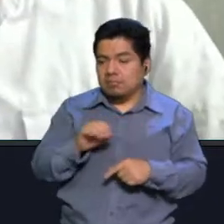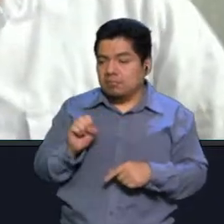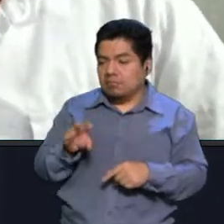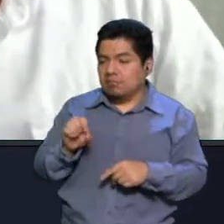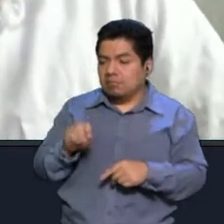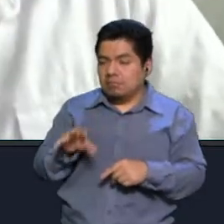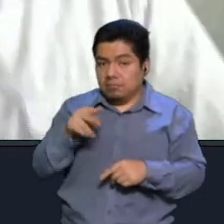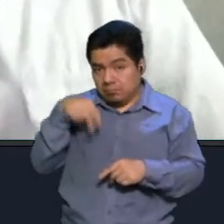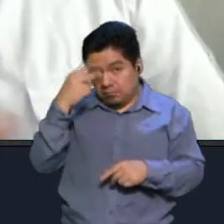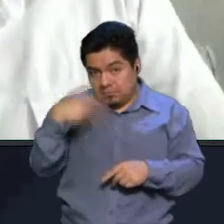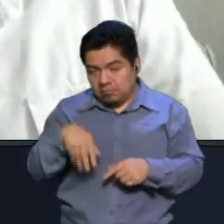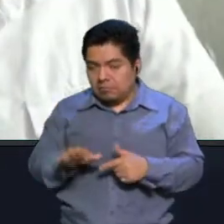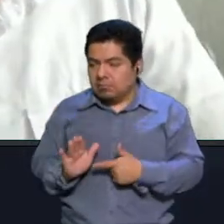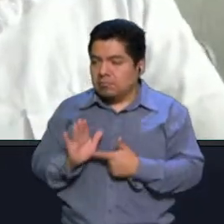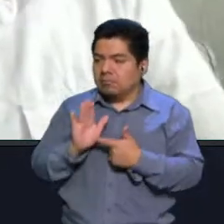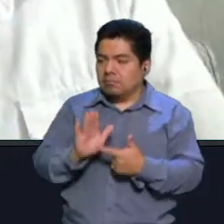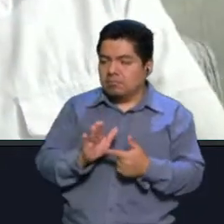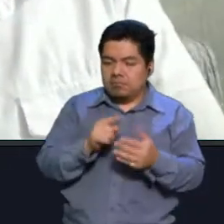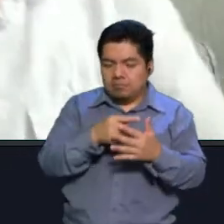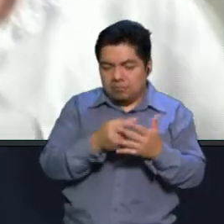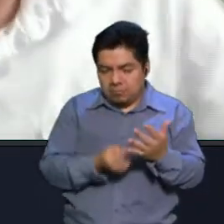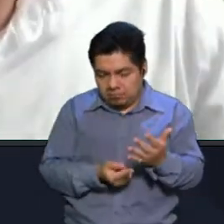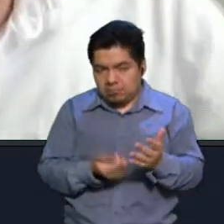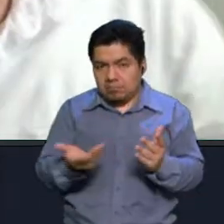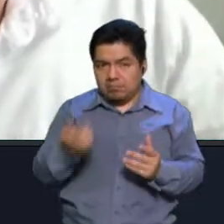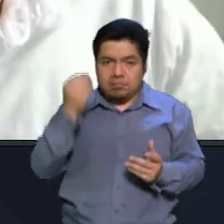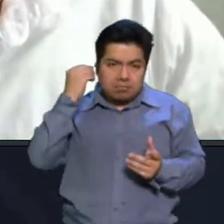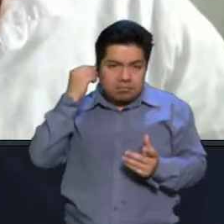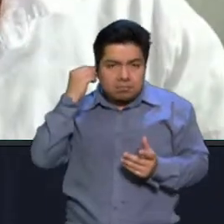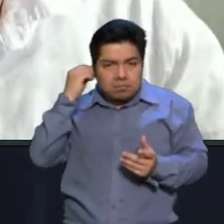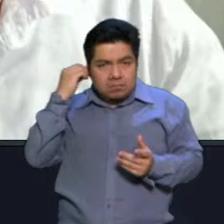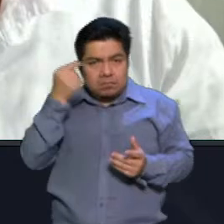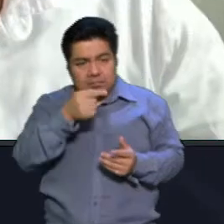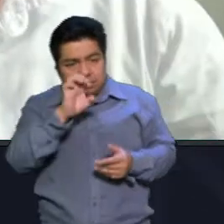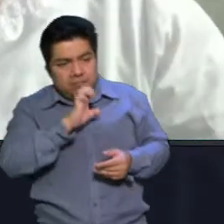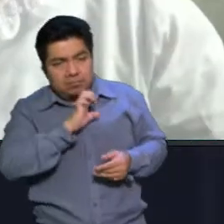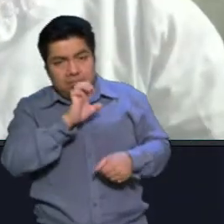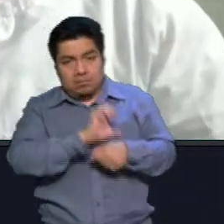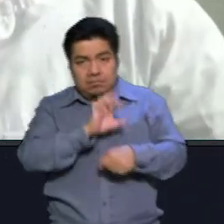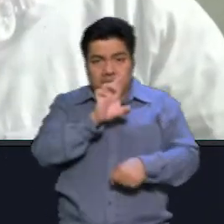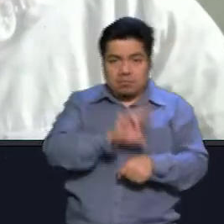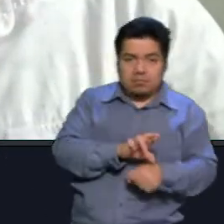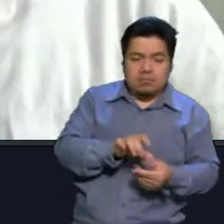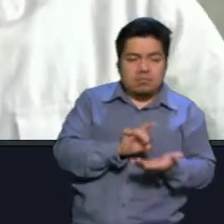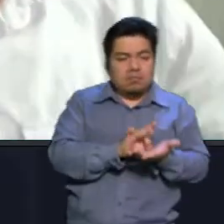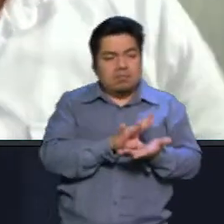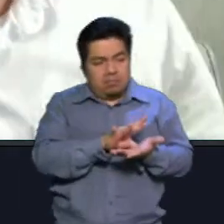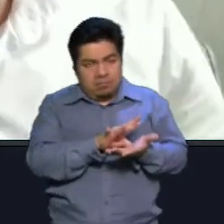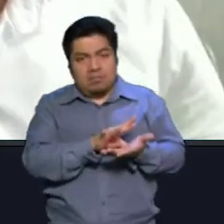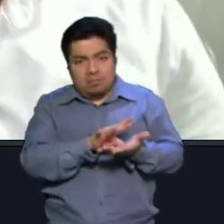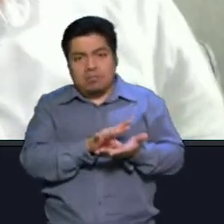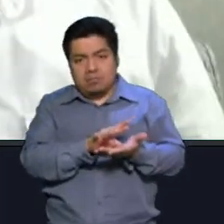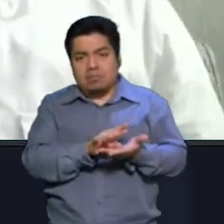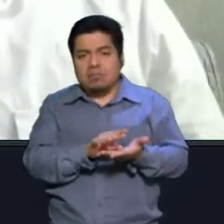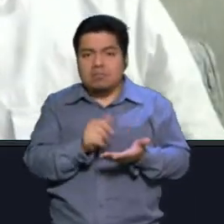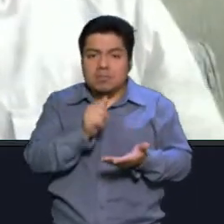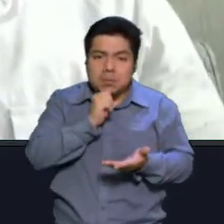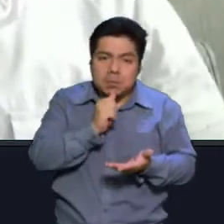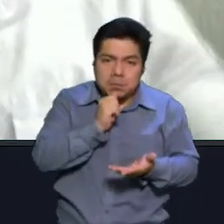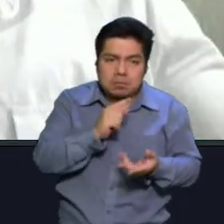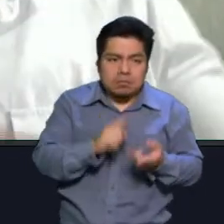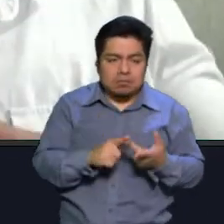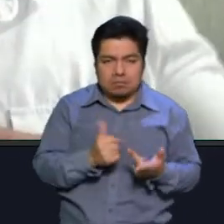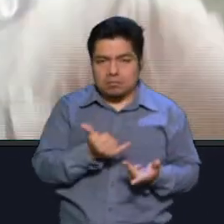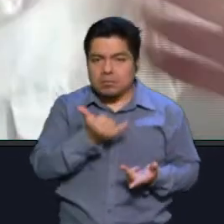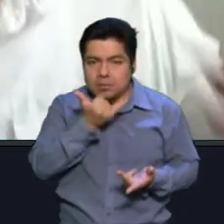comparecencia mexicana, la exposición de motivos de la petición para expulsar a Ecuador del sistema internacional, mientras no repare daños, mientras no